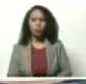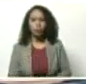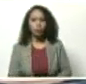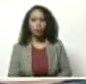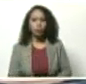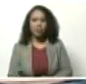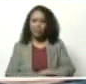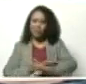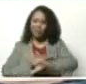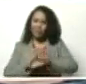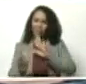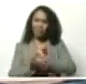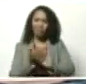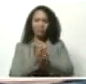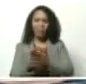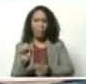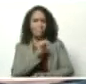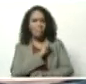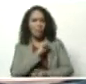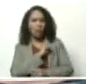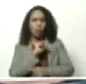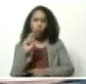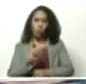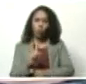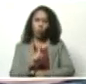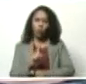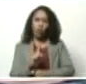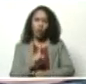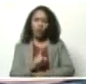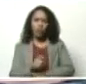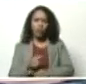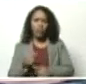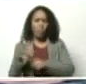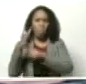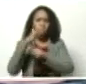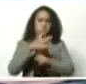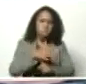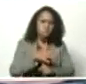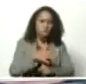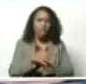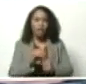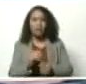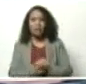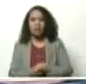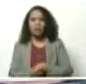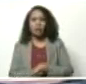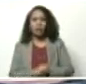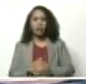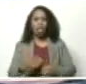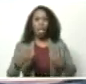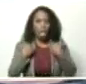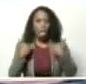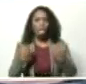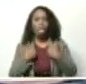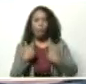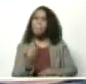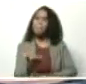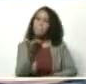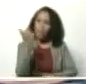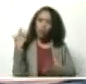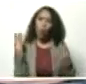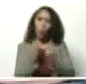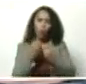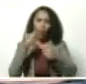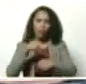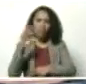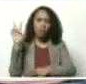ya basta de xenofobia de sobreexplotación de pasarroncha vénganse que juntos en